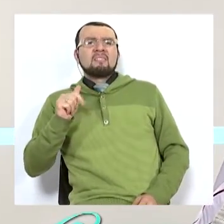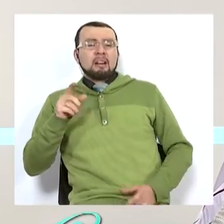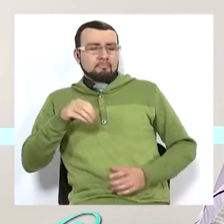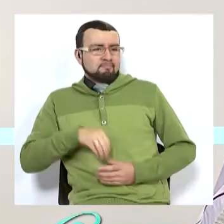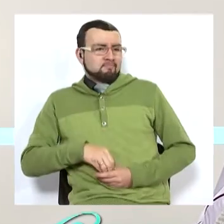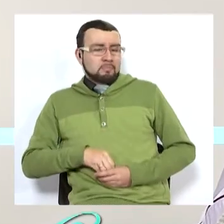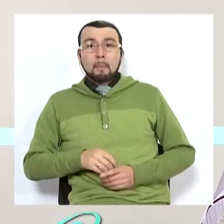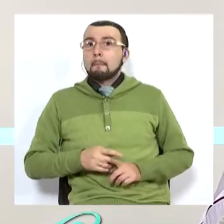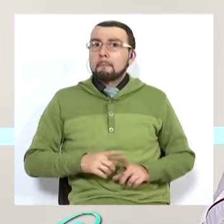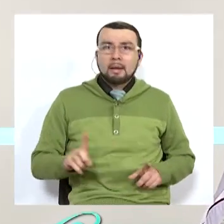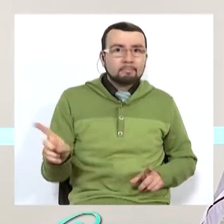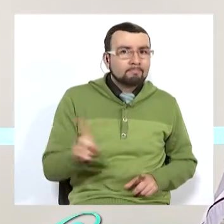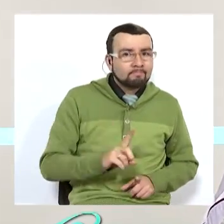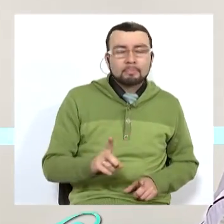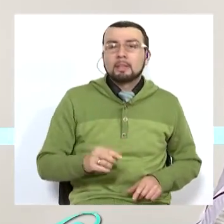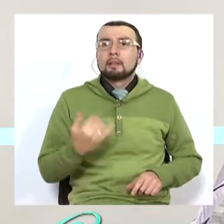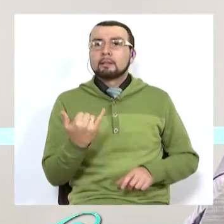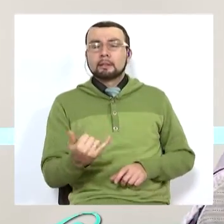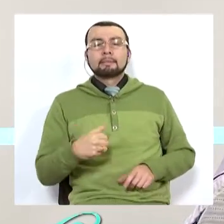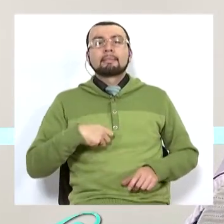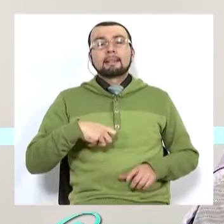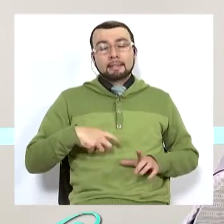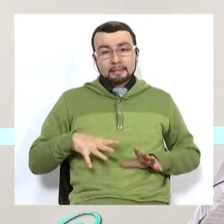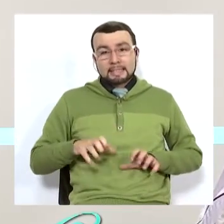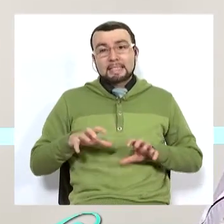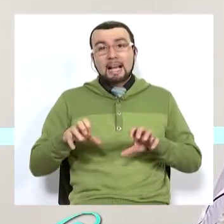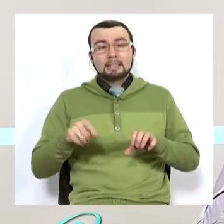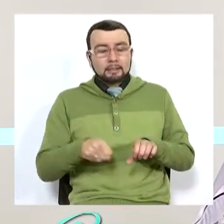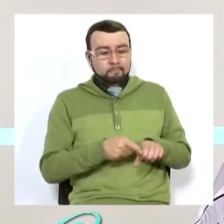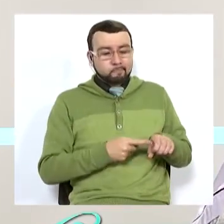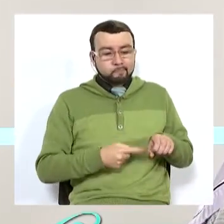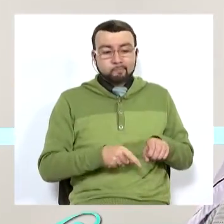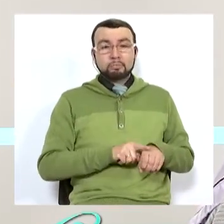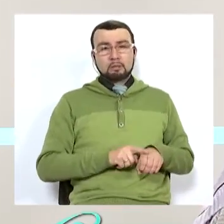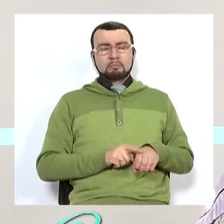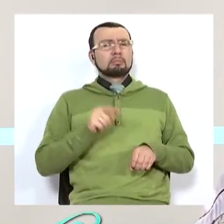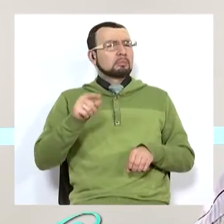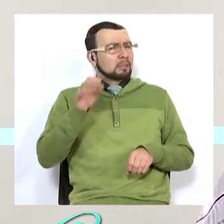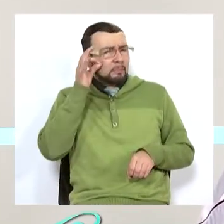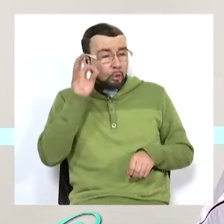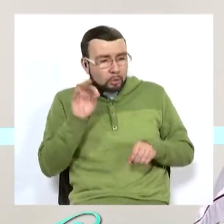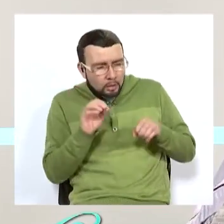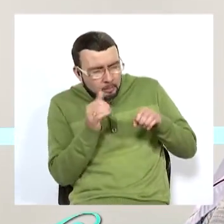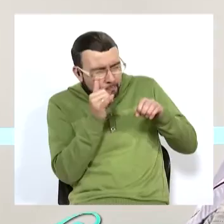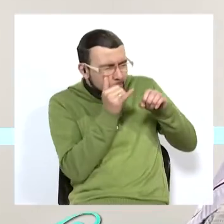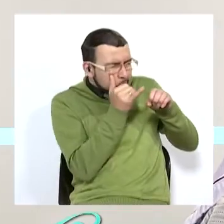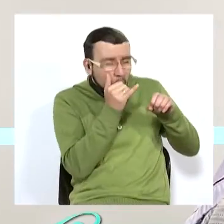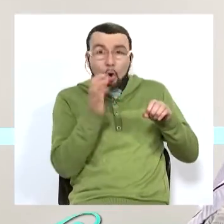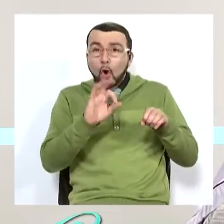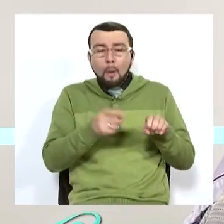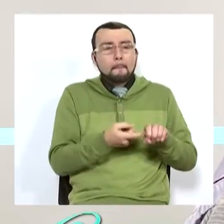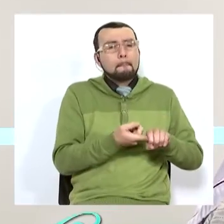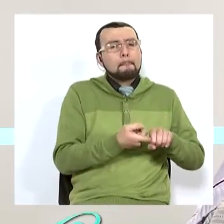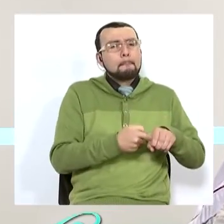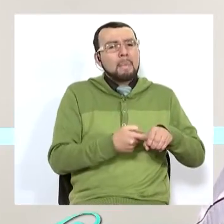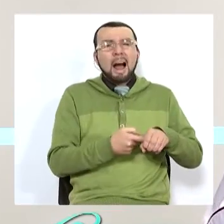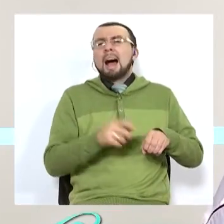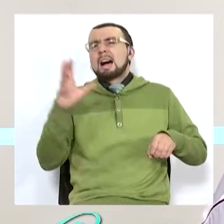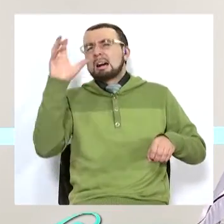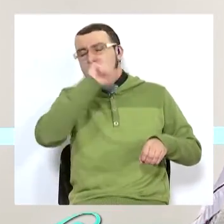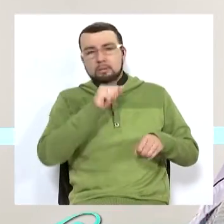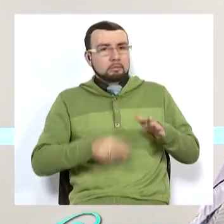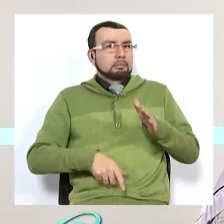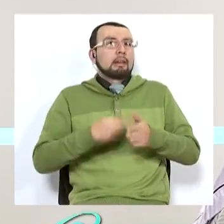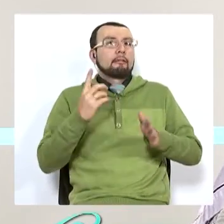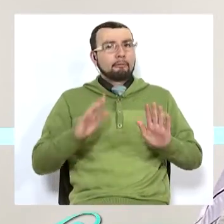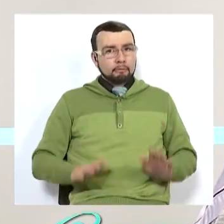Entonces, si a tiempo se hubiera hecho una rectosigmoidoscopia o incluso el tacto rectal, hubiéramos detectado a tiempo el cáncer.